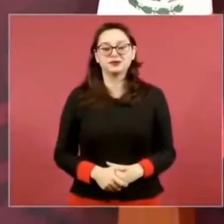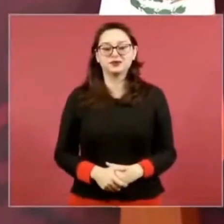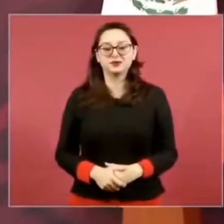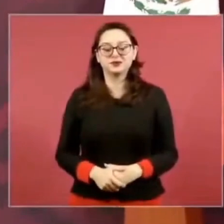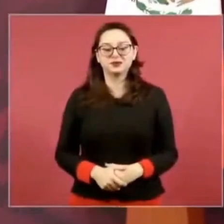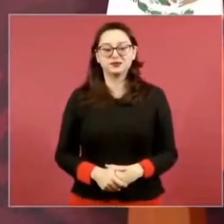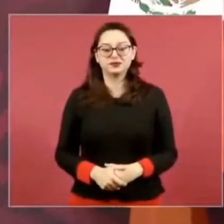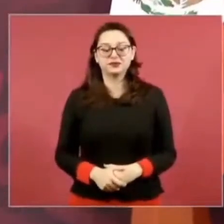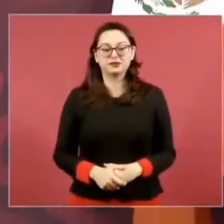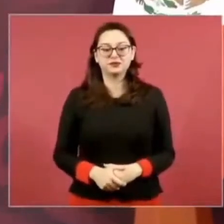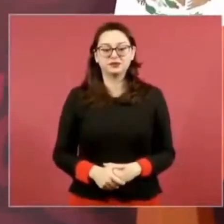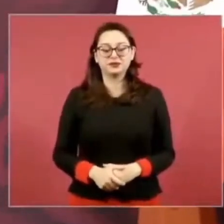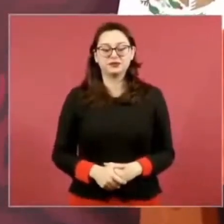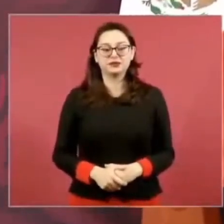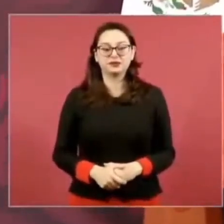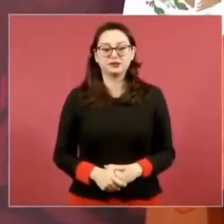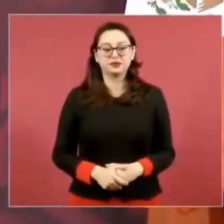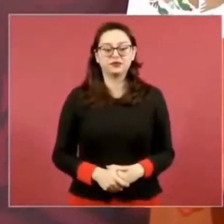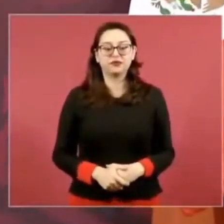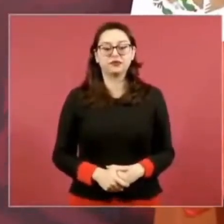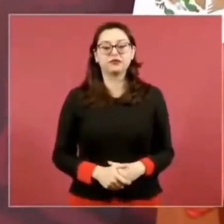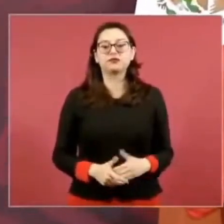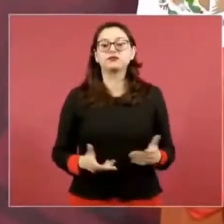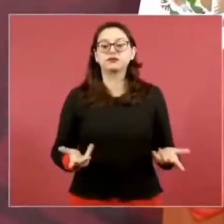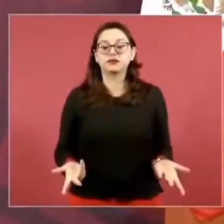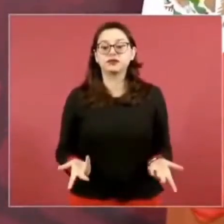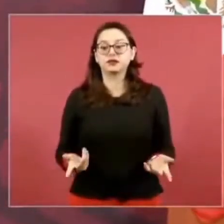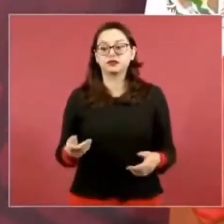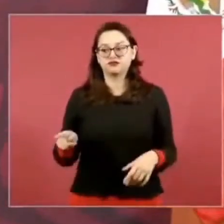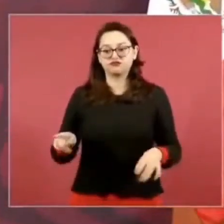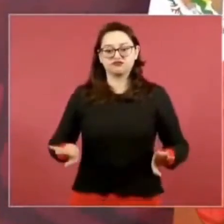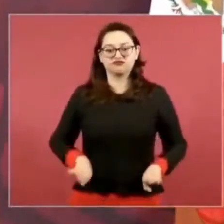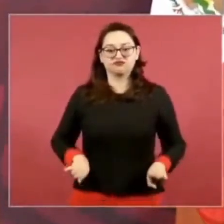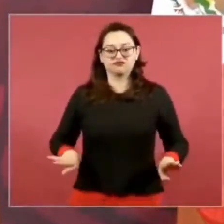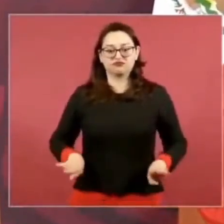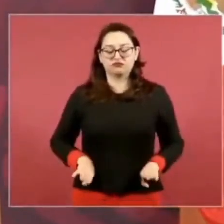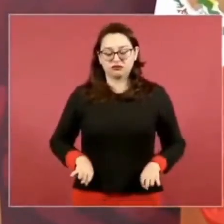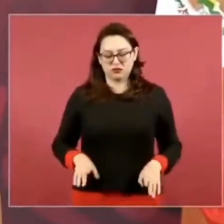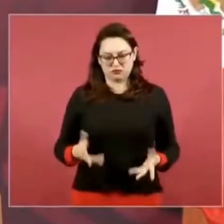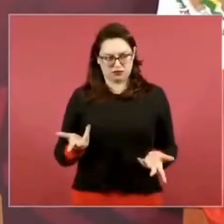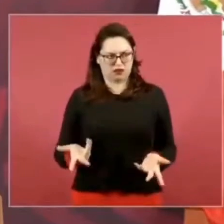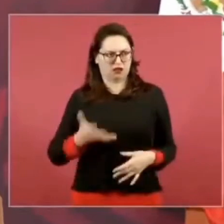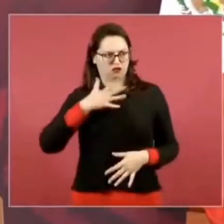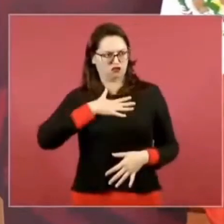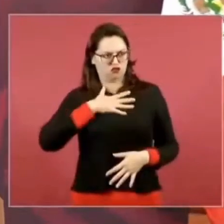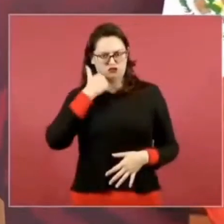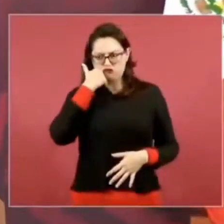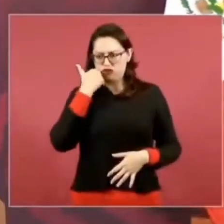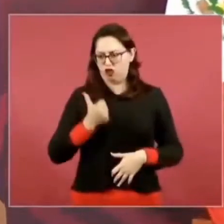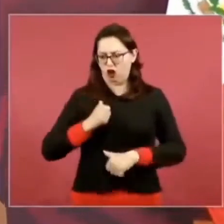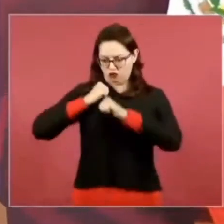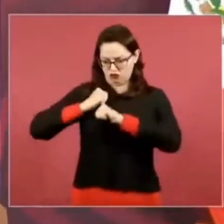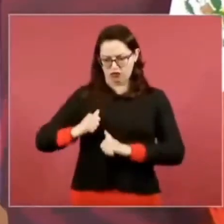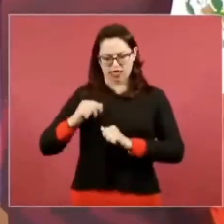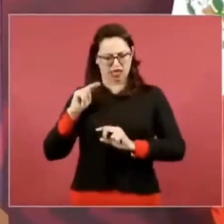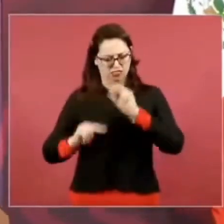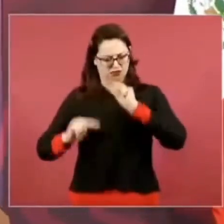porque siempre se está pensando en el nivel, en la jerarquía,